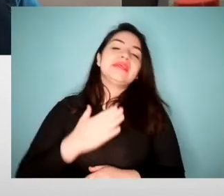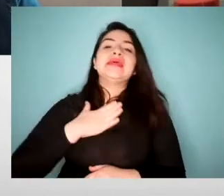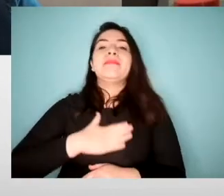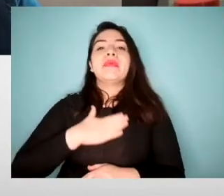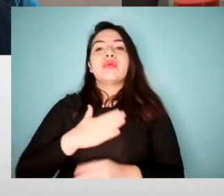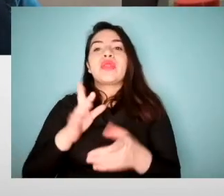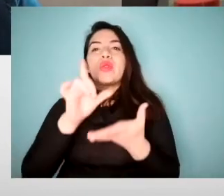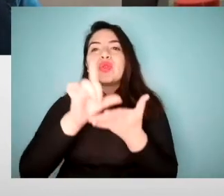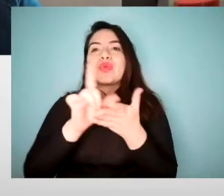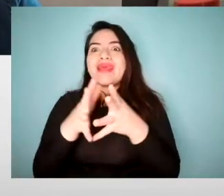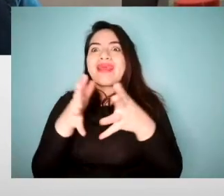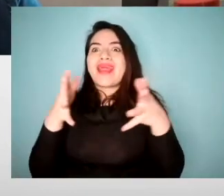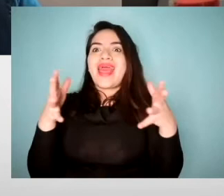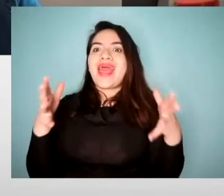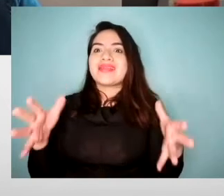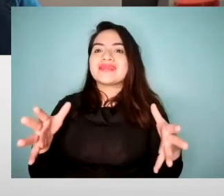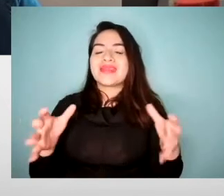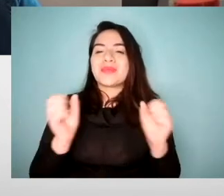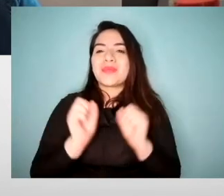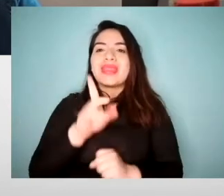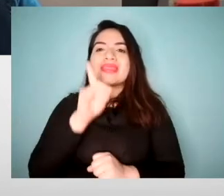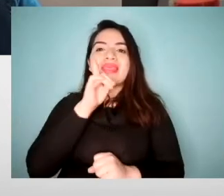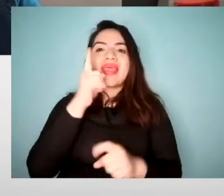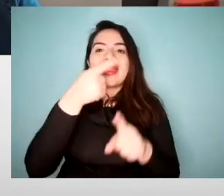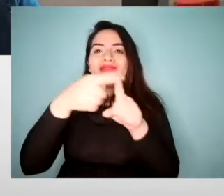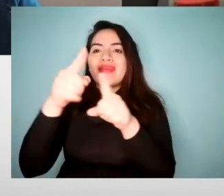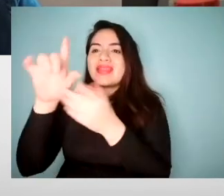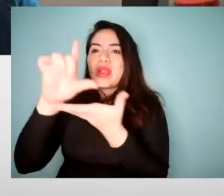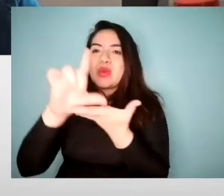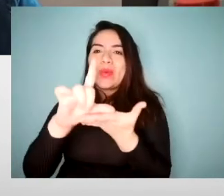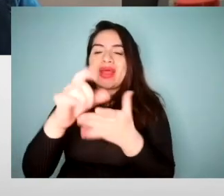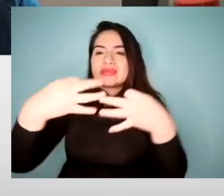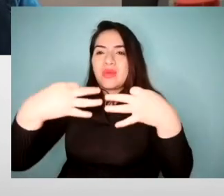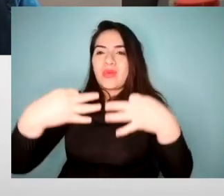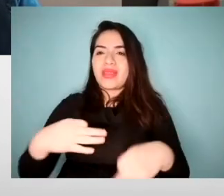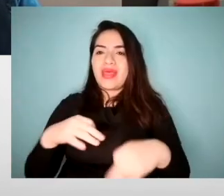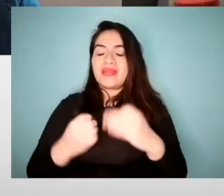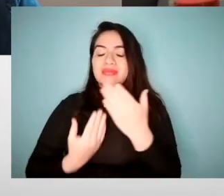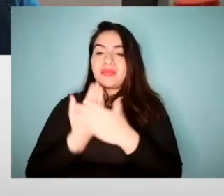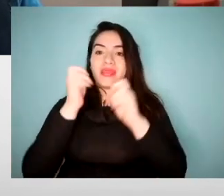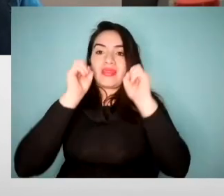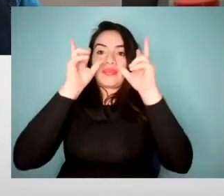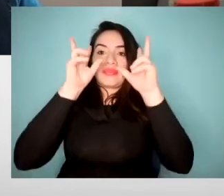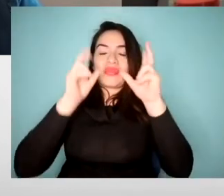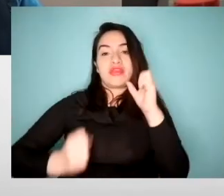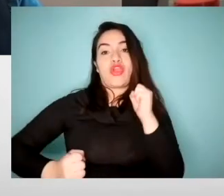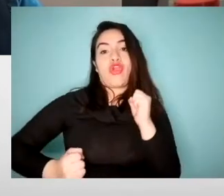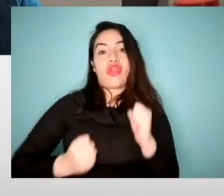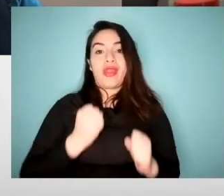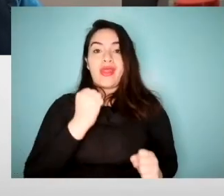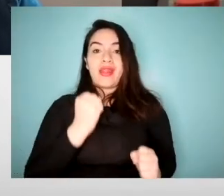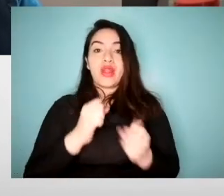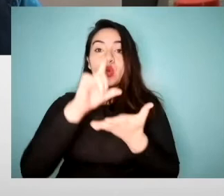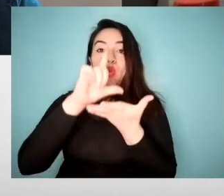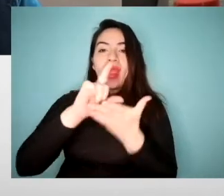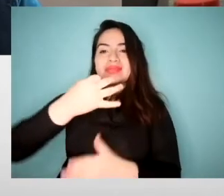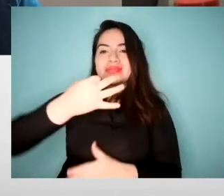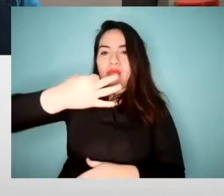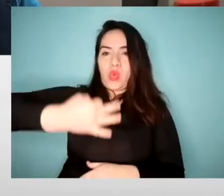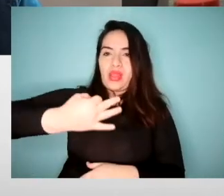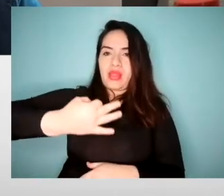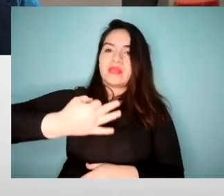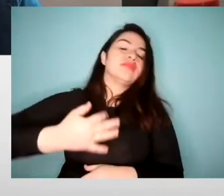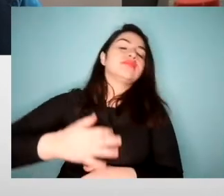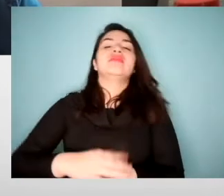que puedes tener en todo, la seguridad de levantarte por la mañana, ir a correr, lugares muy seguros, toda la